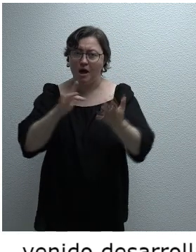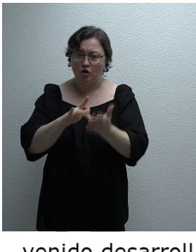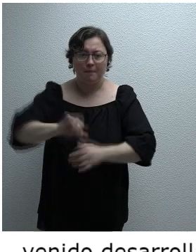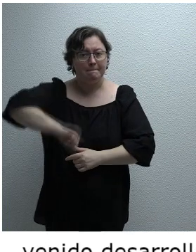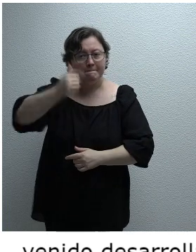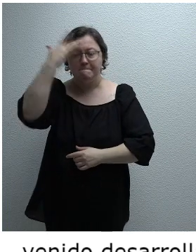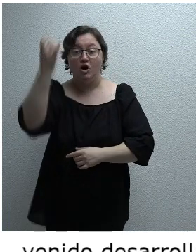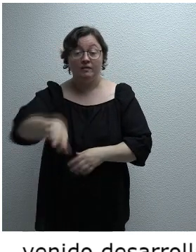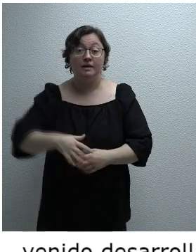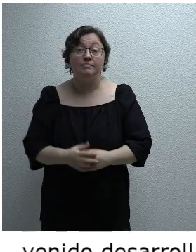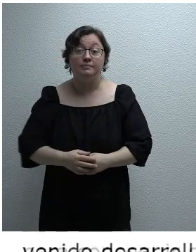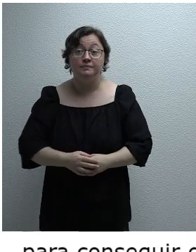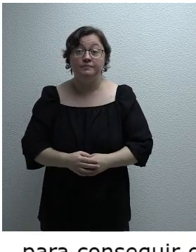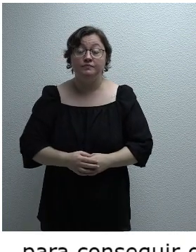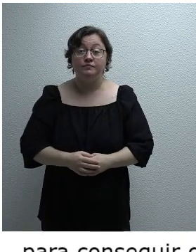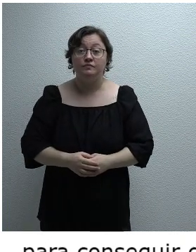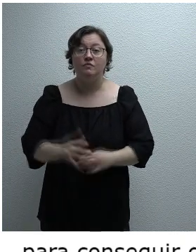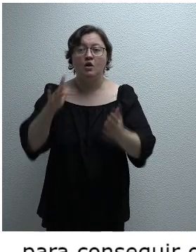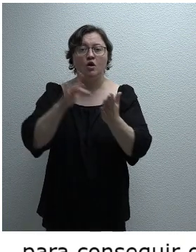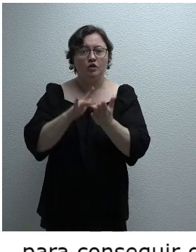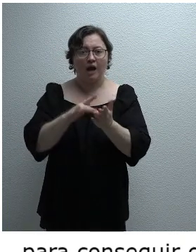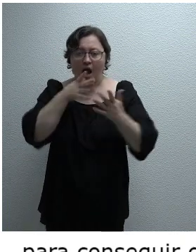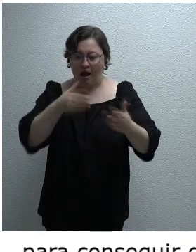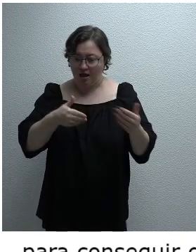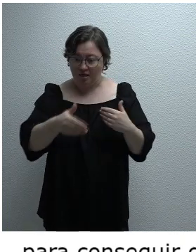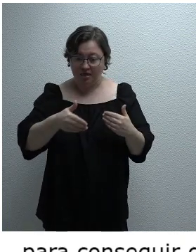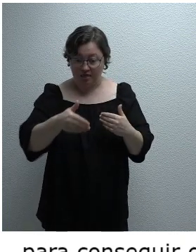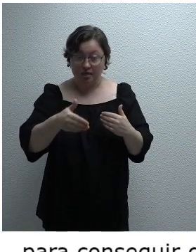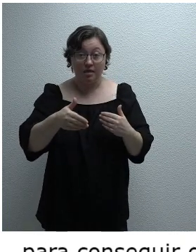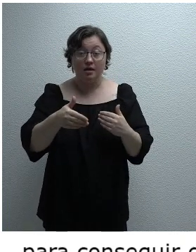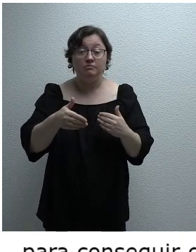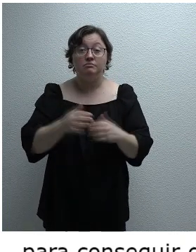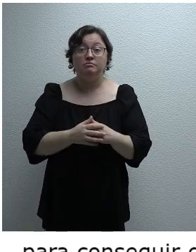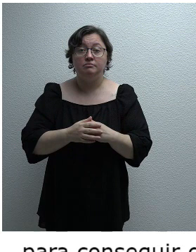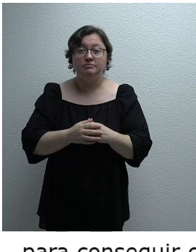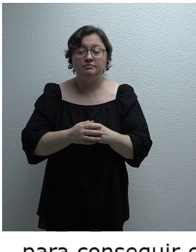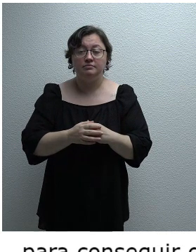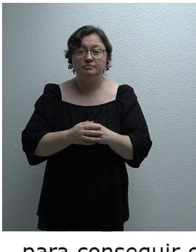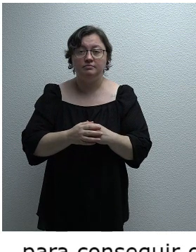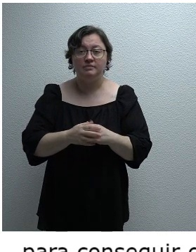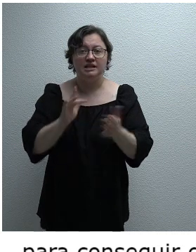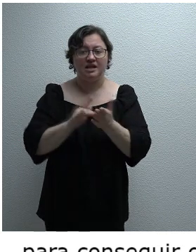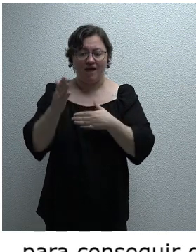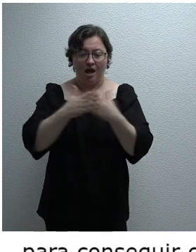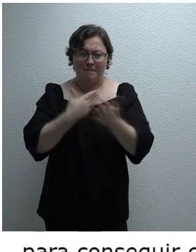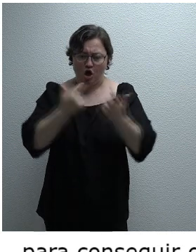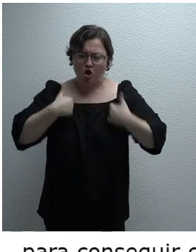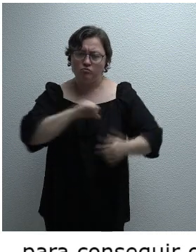ahora mismo, nos toca con esa nueva aproximación a la capacidad de